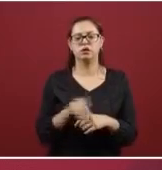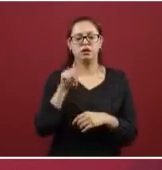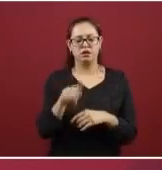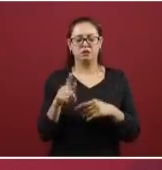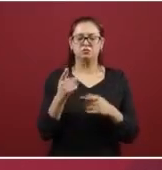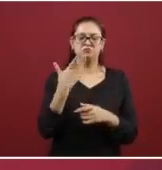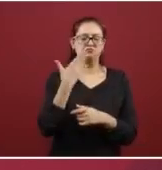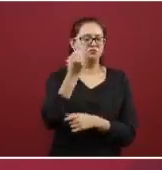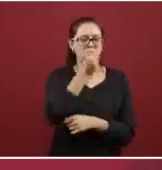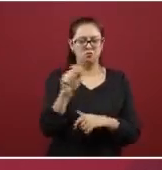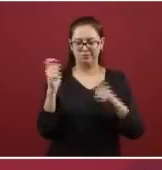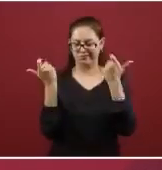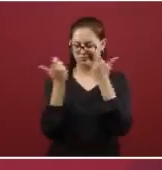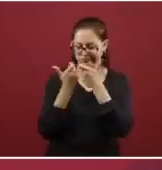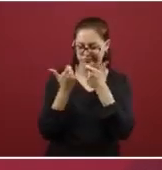economista,